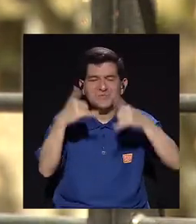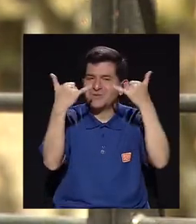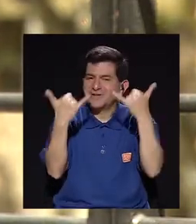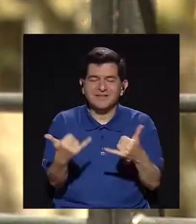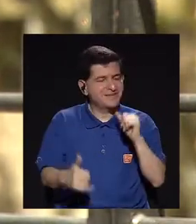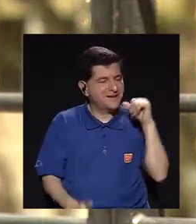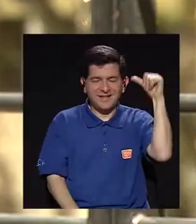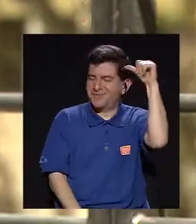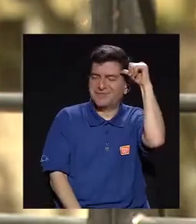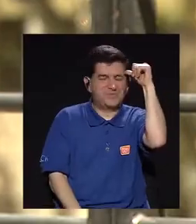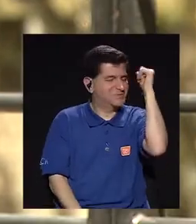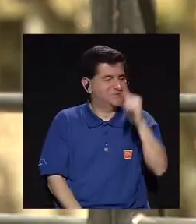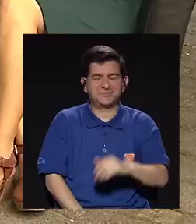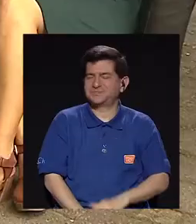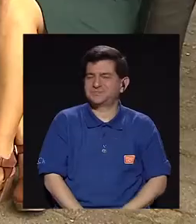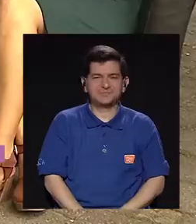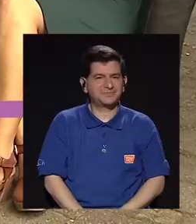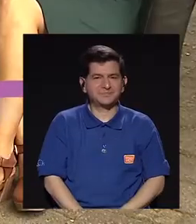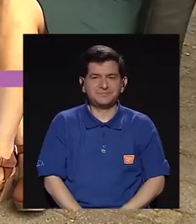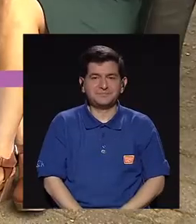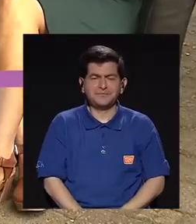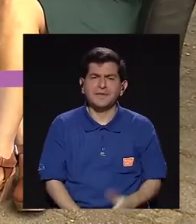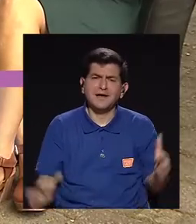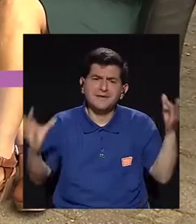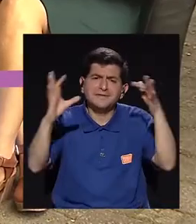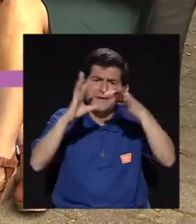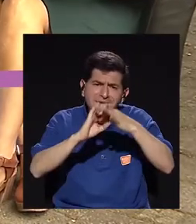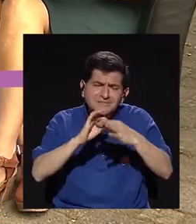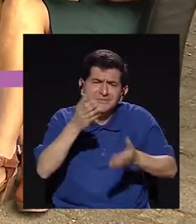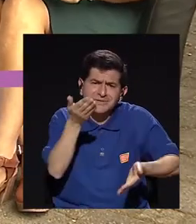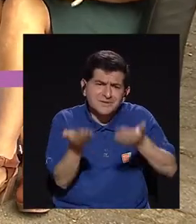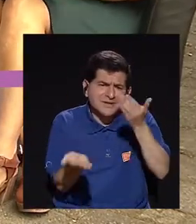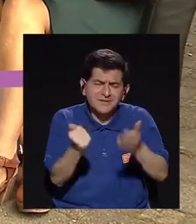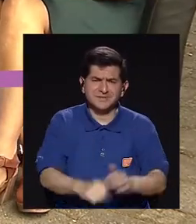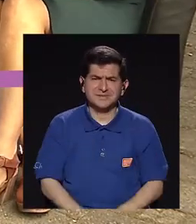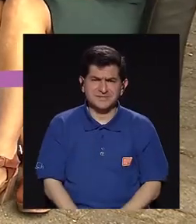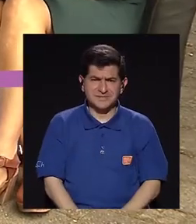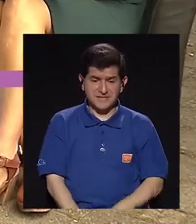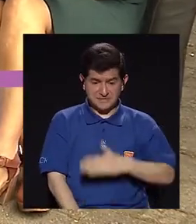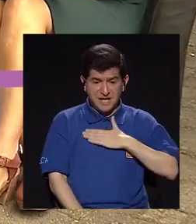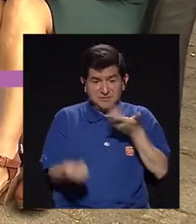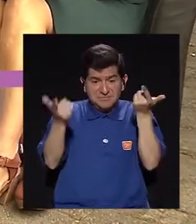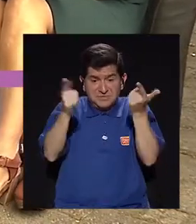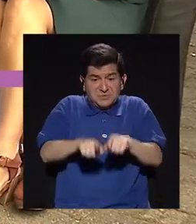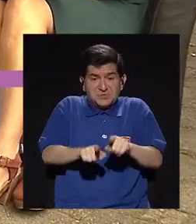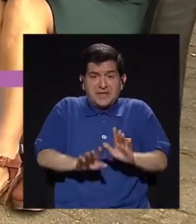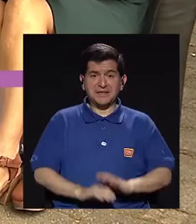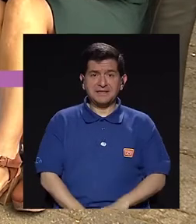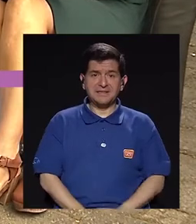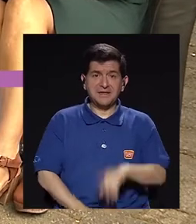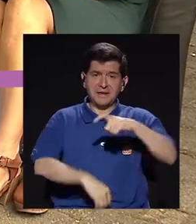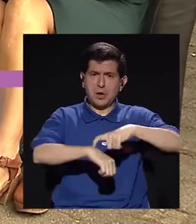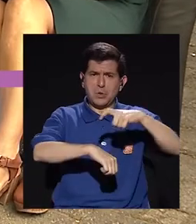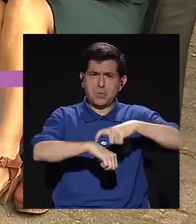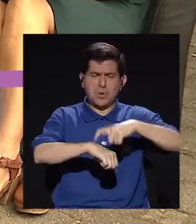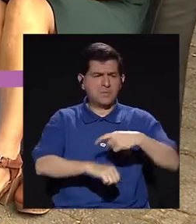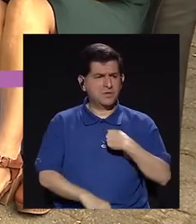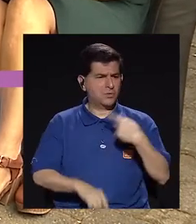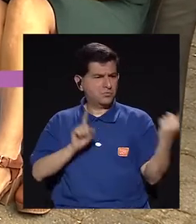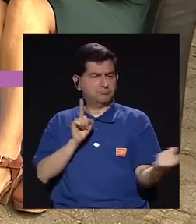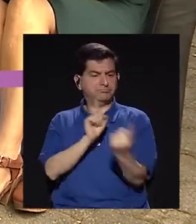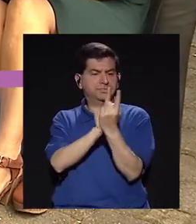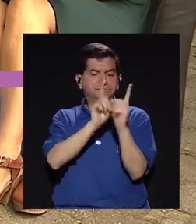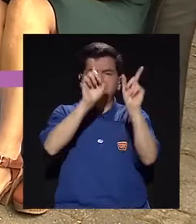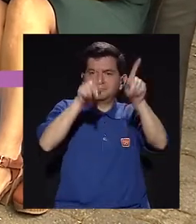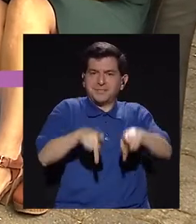poner en adultos. Doctor, a propósito de que pues a uno, bueno, a mí me ha pasado, que en algún momento se topa